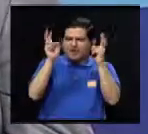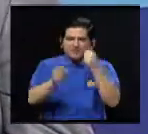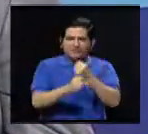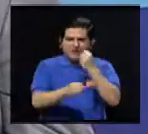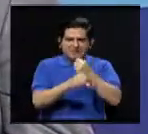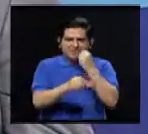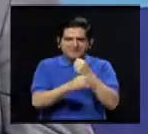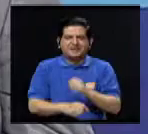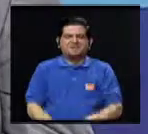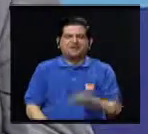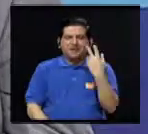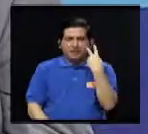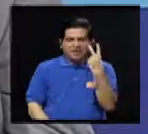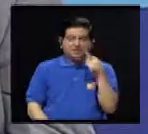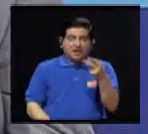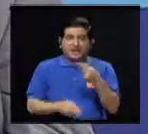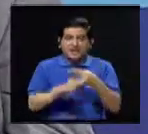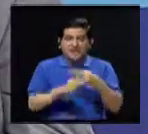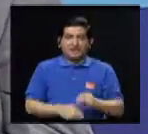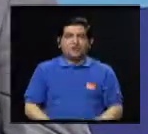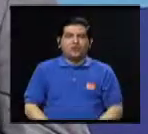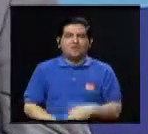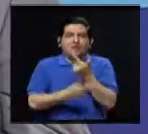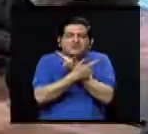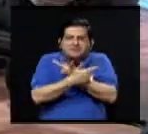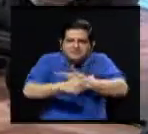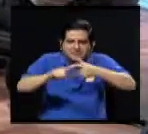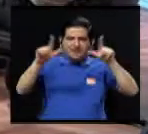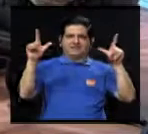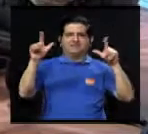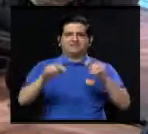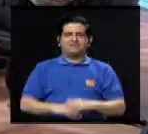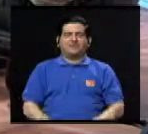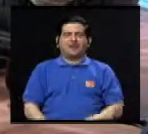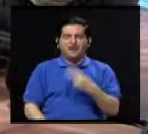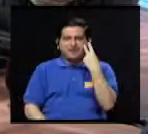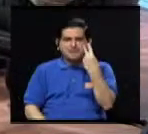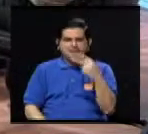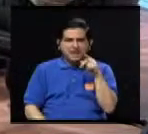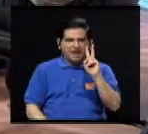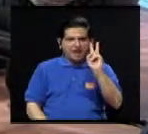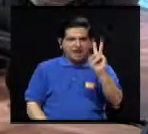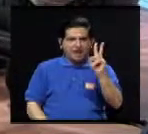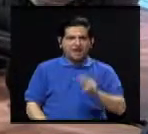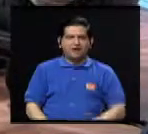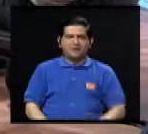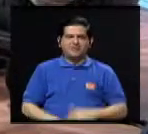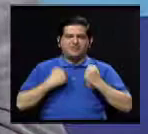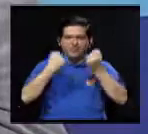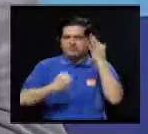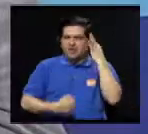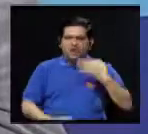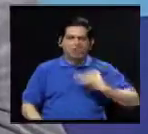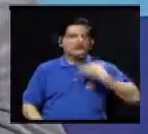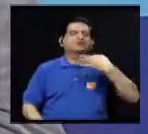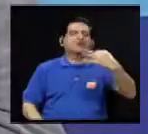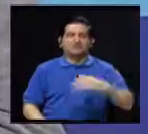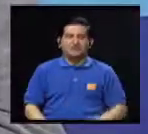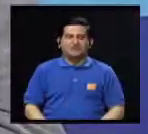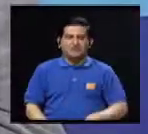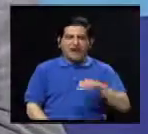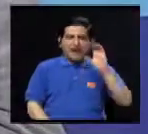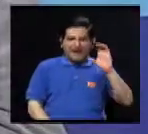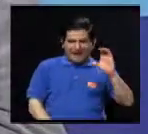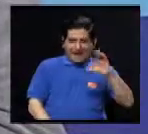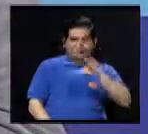trabajos audiovisuales. Este se llama Salir a volar. Veamos entonces a estas dos heroínas cotidianas, Doña